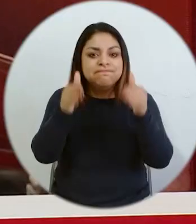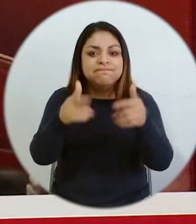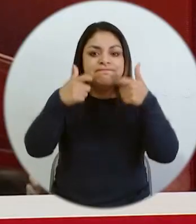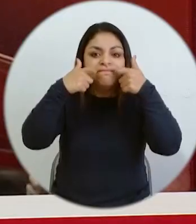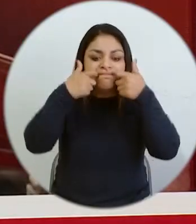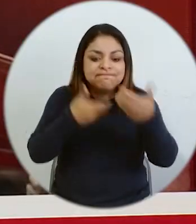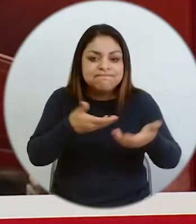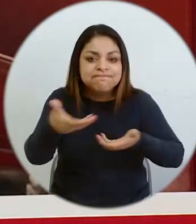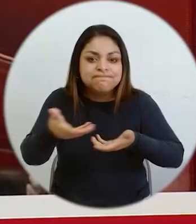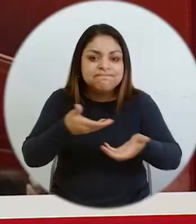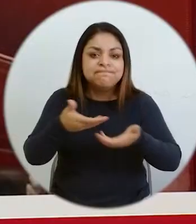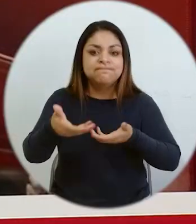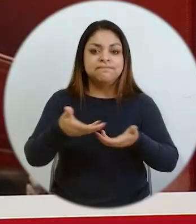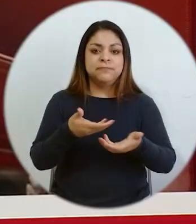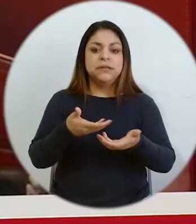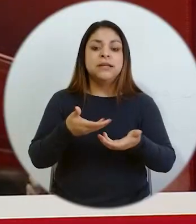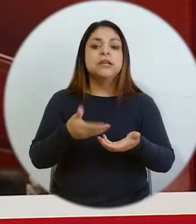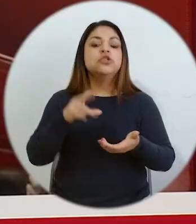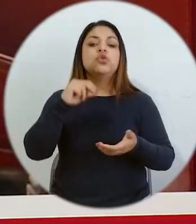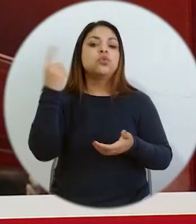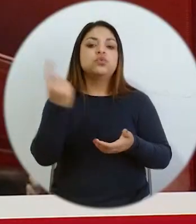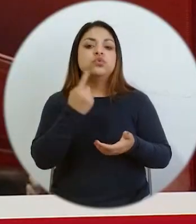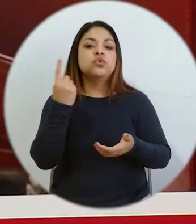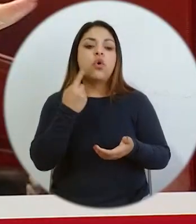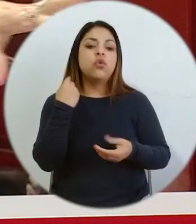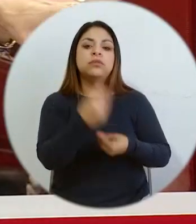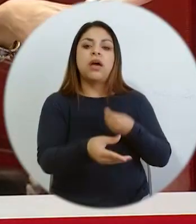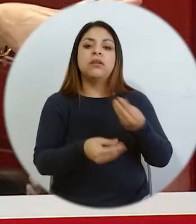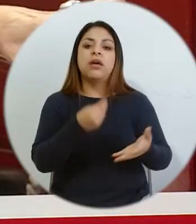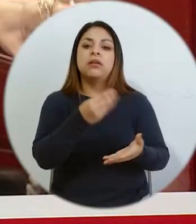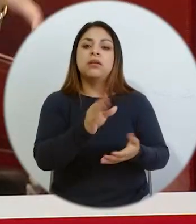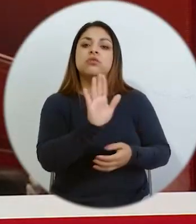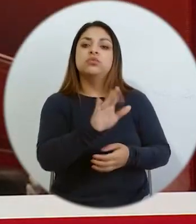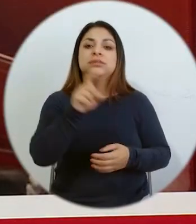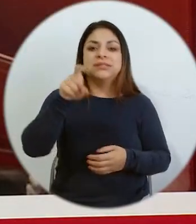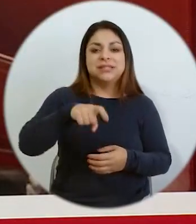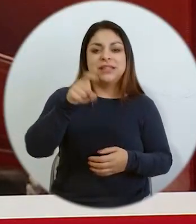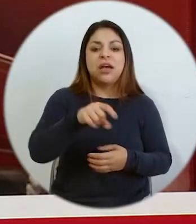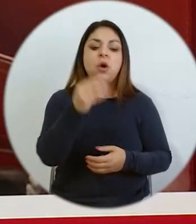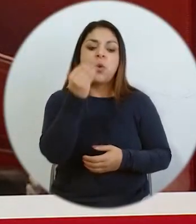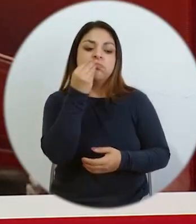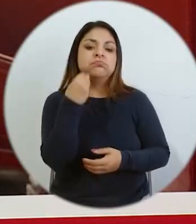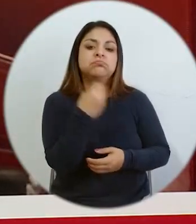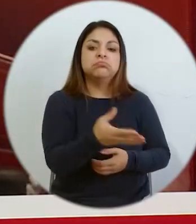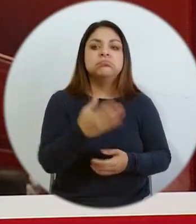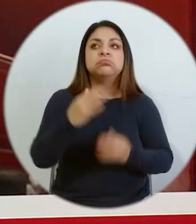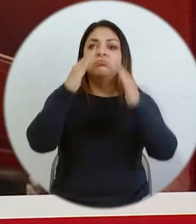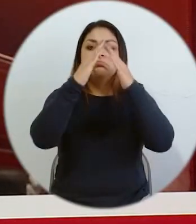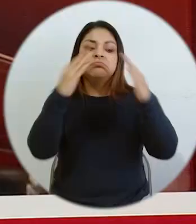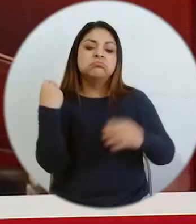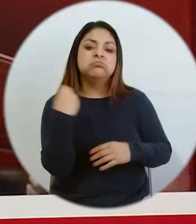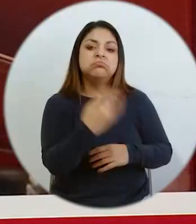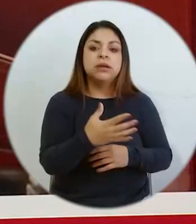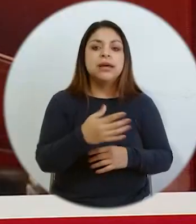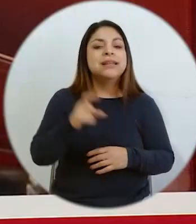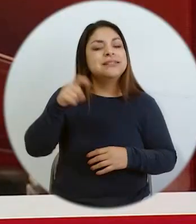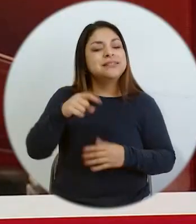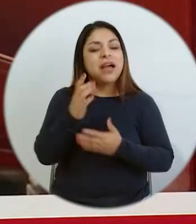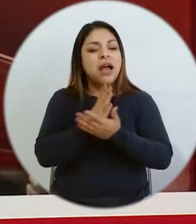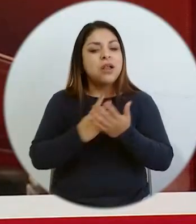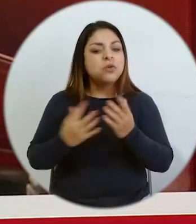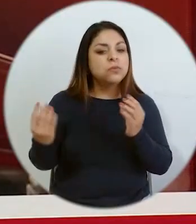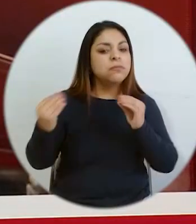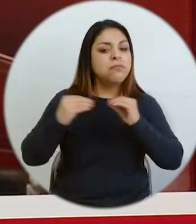nutricios. Tener un niño no significa cubrir las necesidades básicas, diría don Maslow, alimento, techo, no,